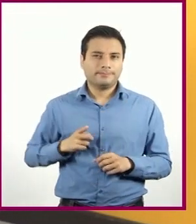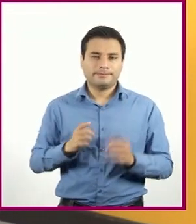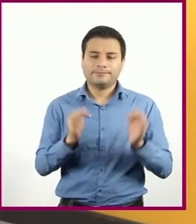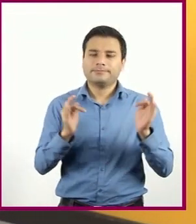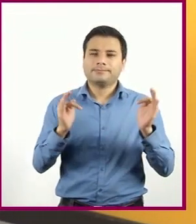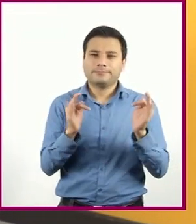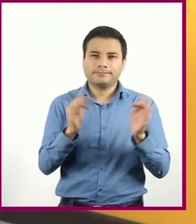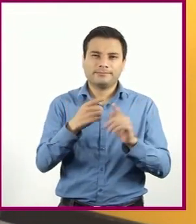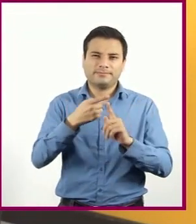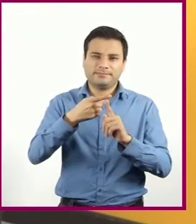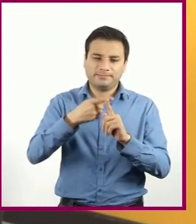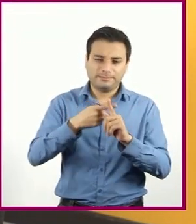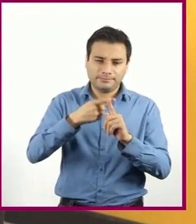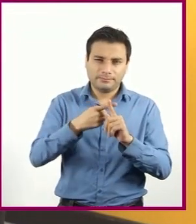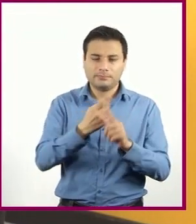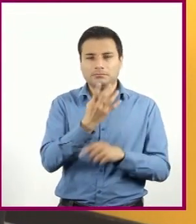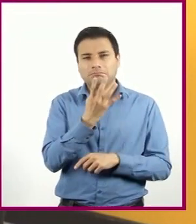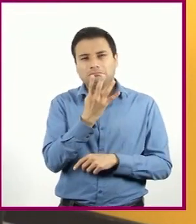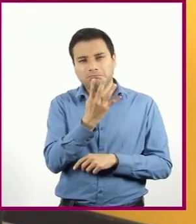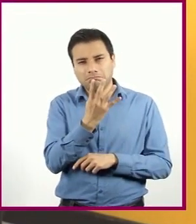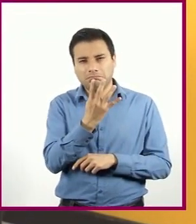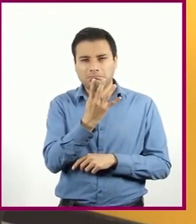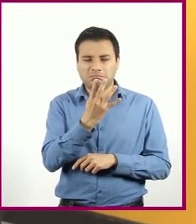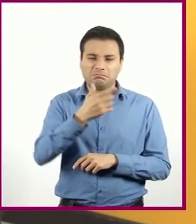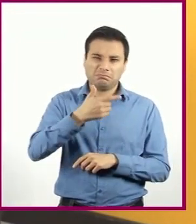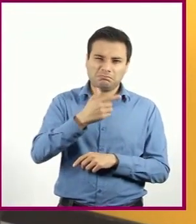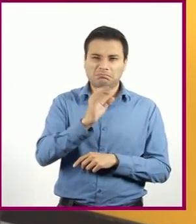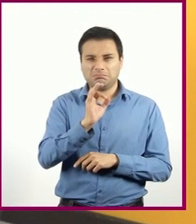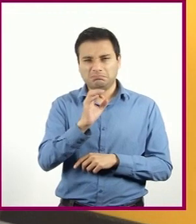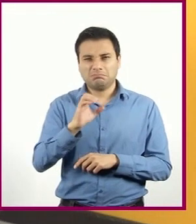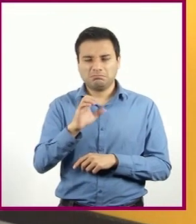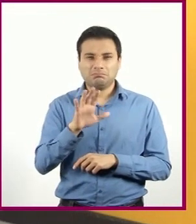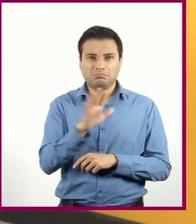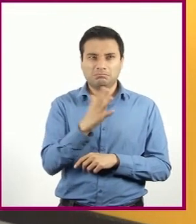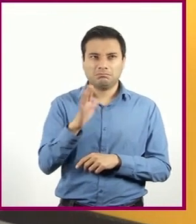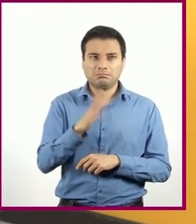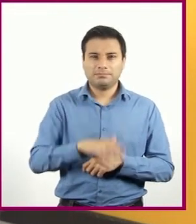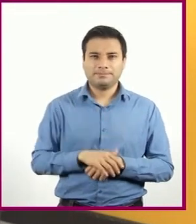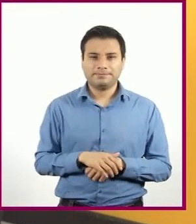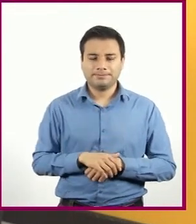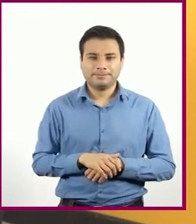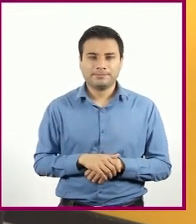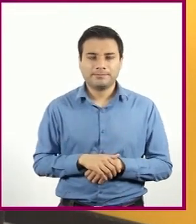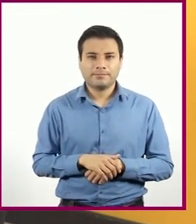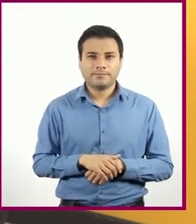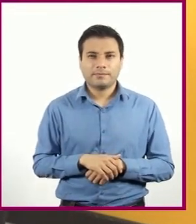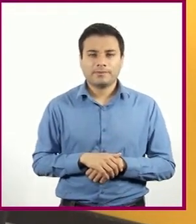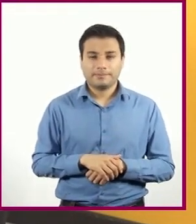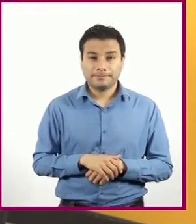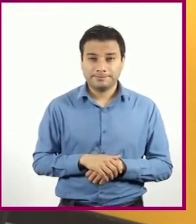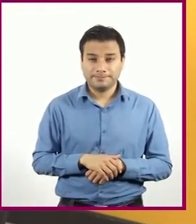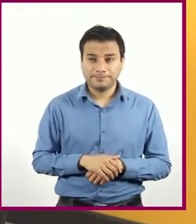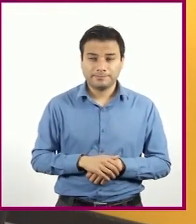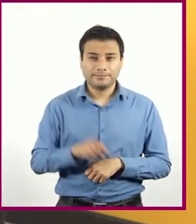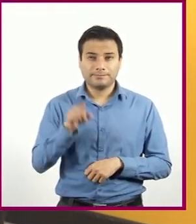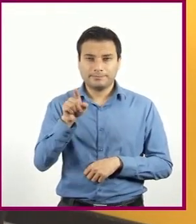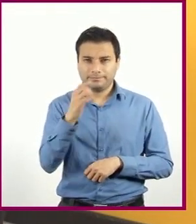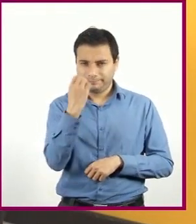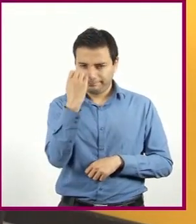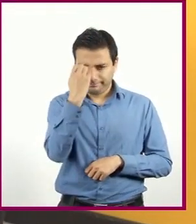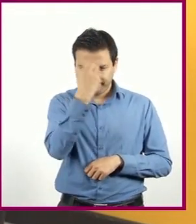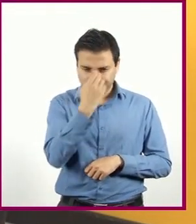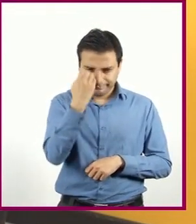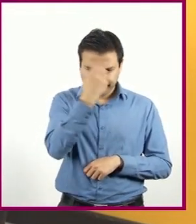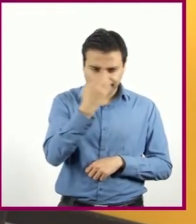a una temperatura de entre 4 y 7 grados centígrados. Sin embargo, observa que el selector de temperatura en